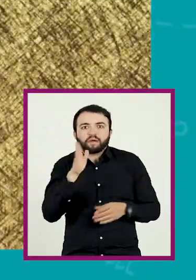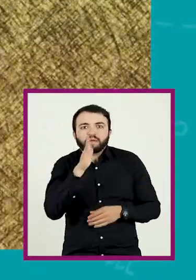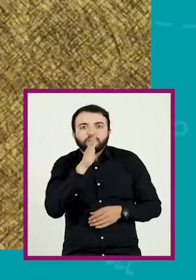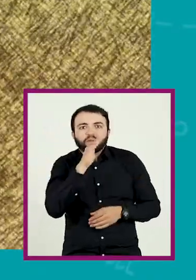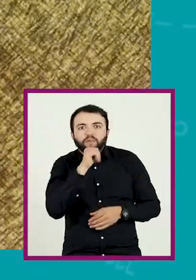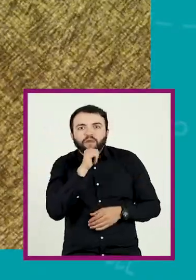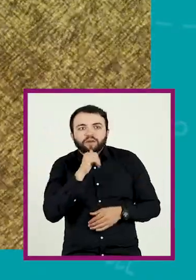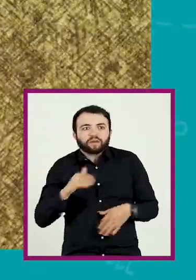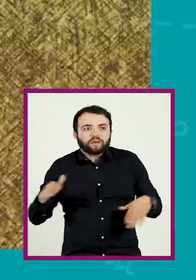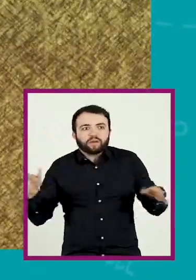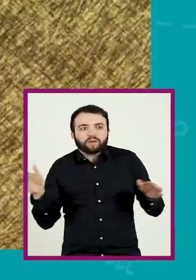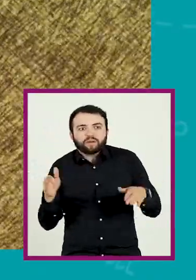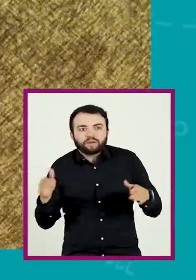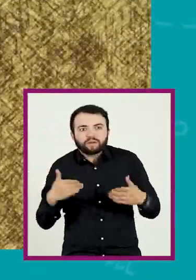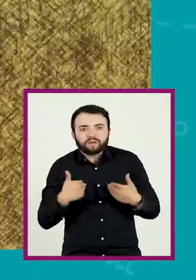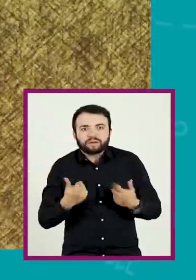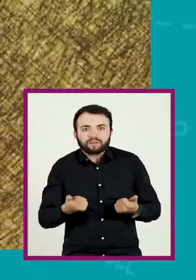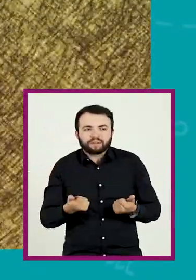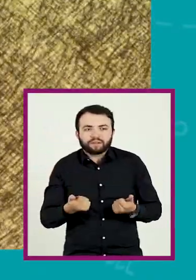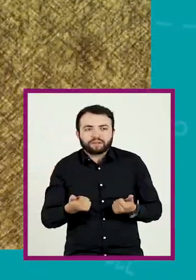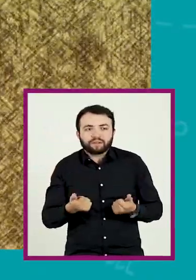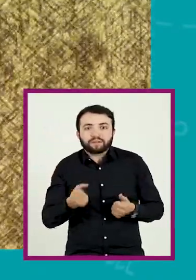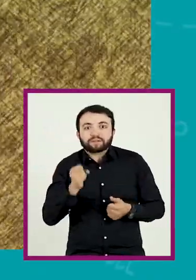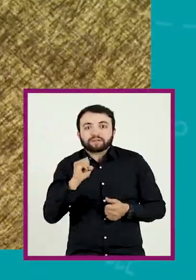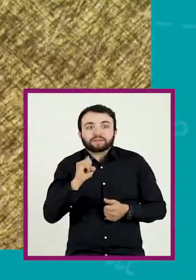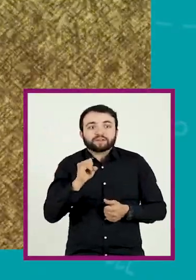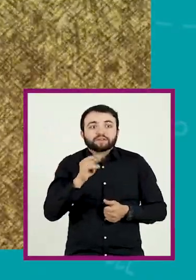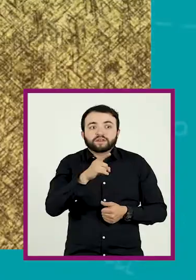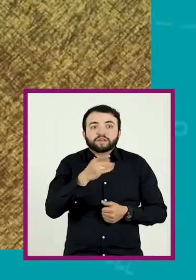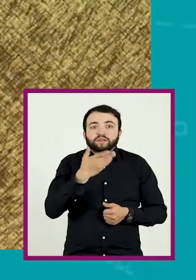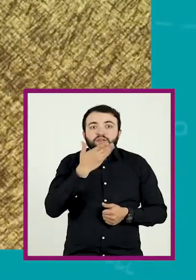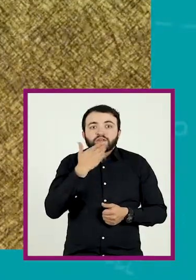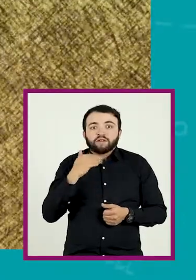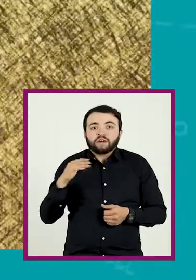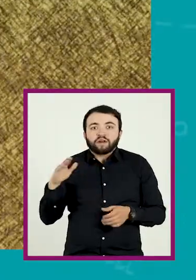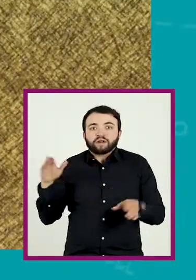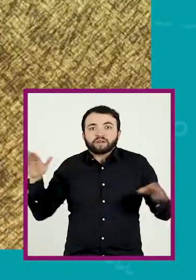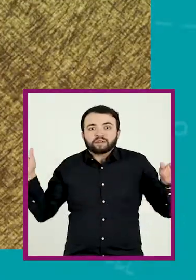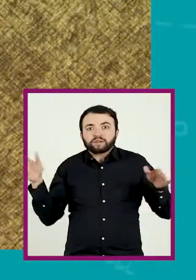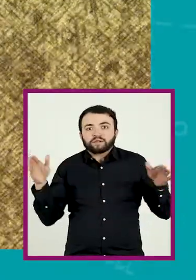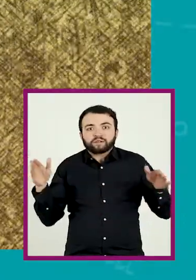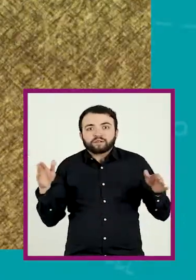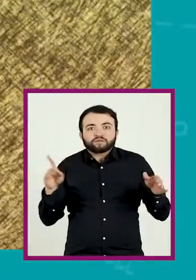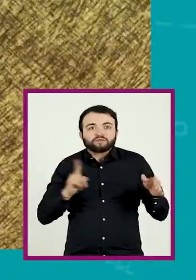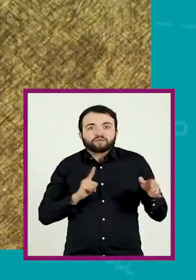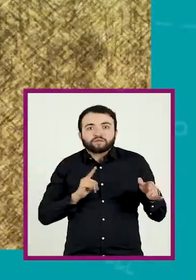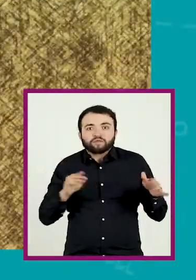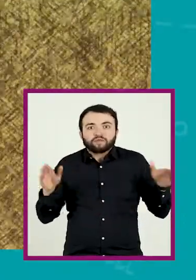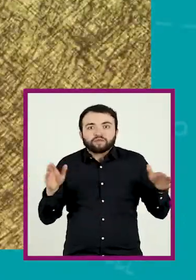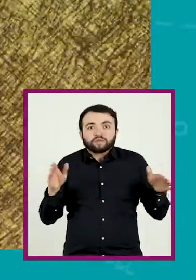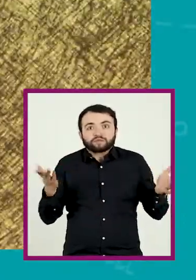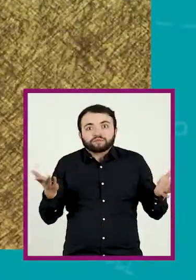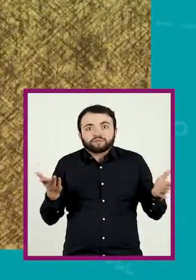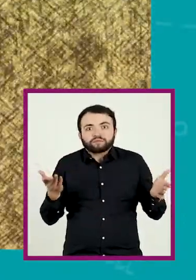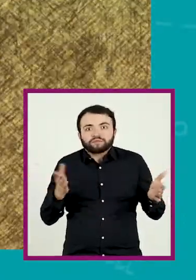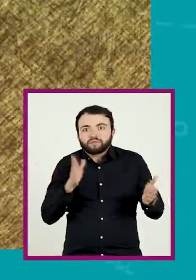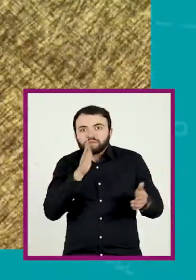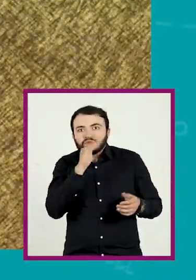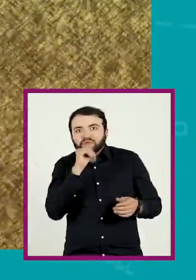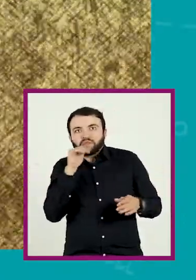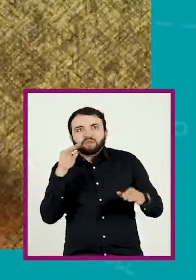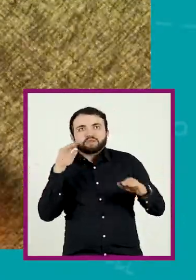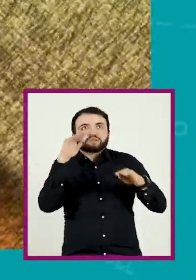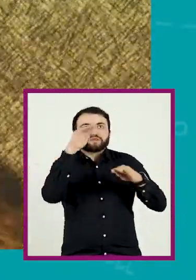volar, porque sin resistencia la paloma se quedaría en el suelo. Pero la idea de Kant es que la